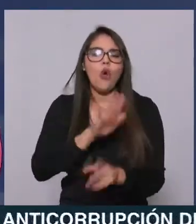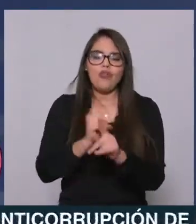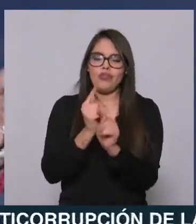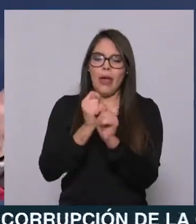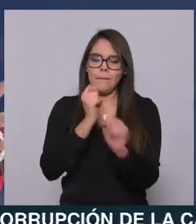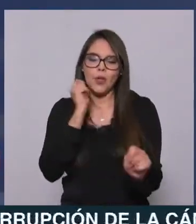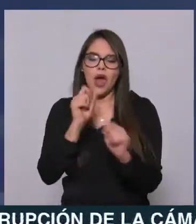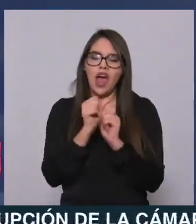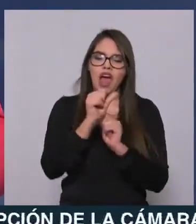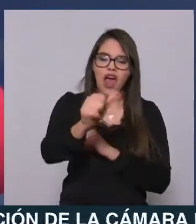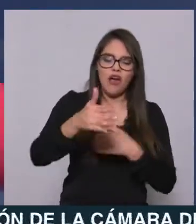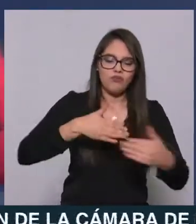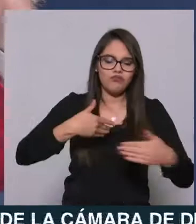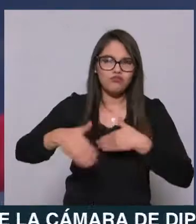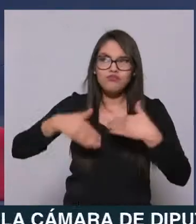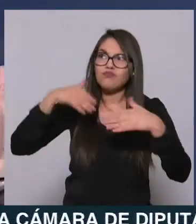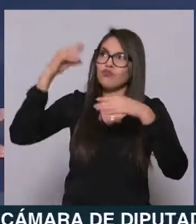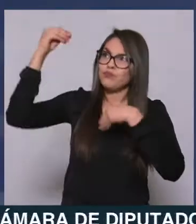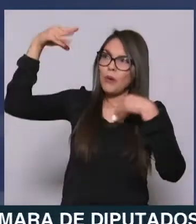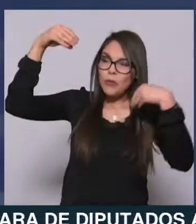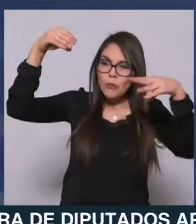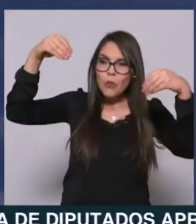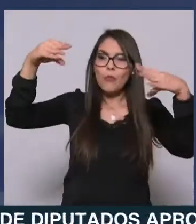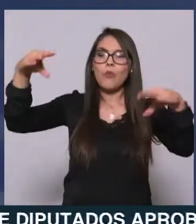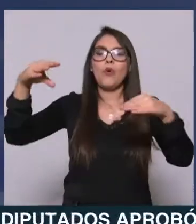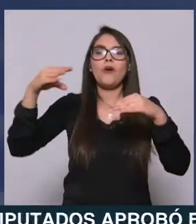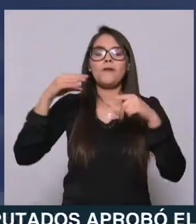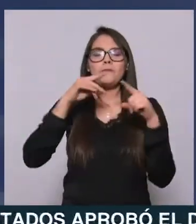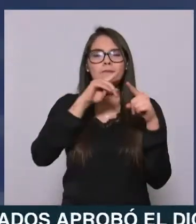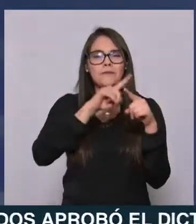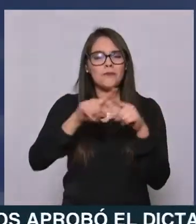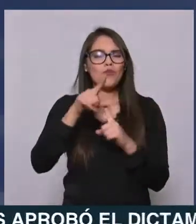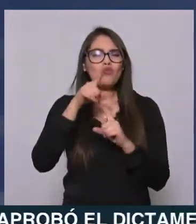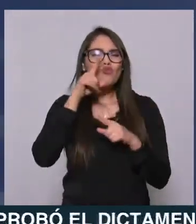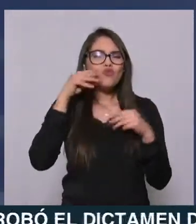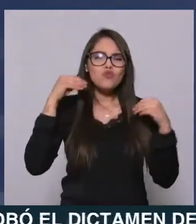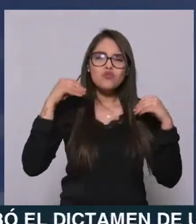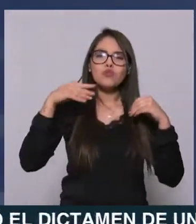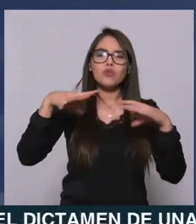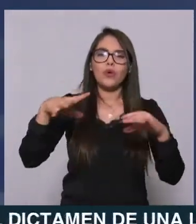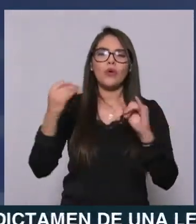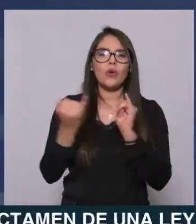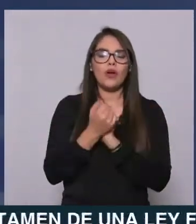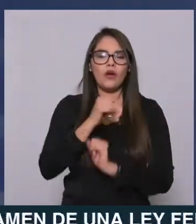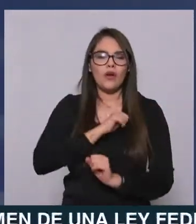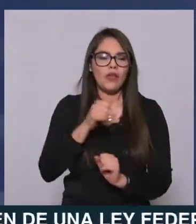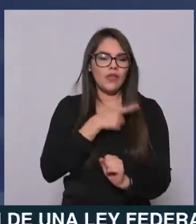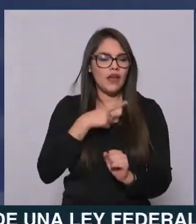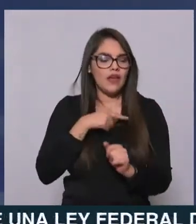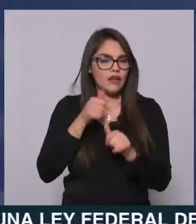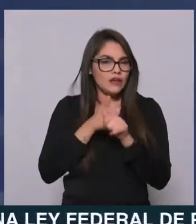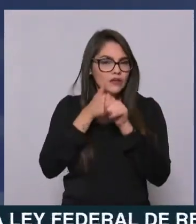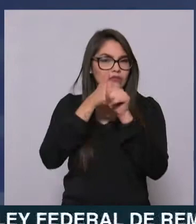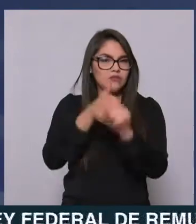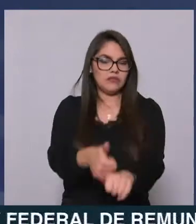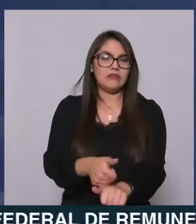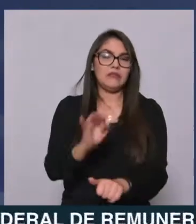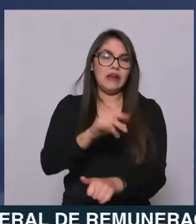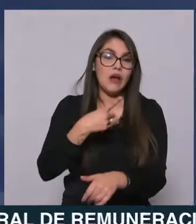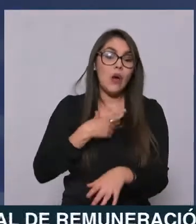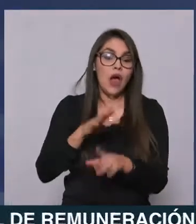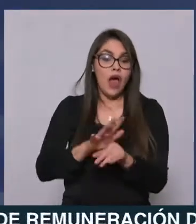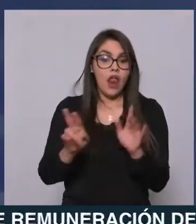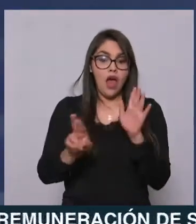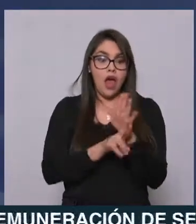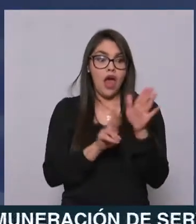caminos, los senderos que estén iluminados, pero también tenemos que darle seguimiento a las alertas que nos van